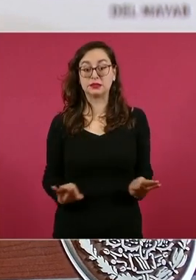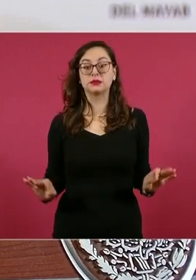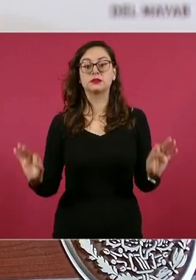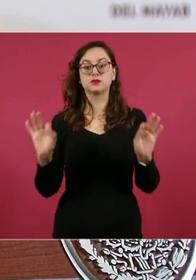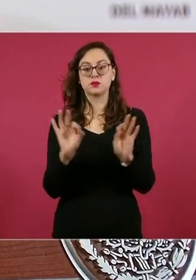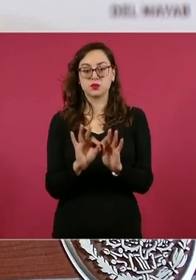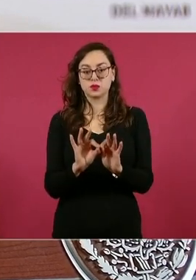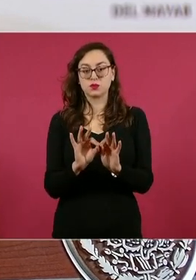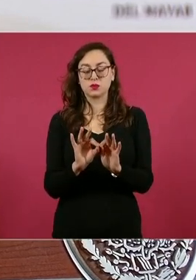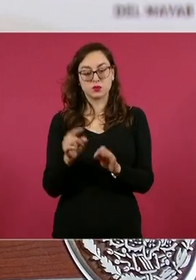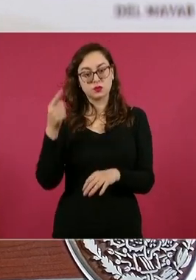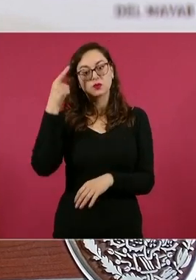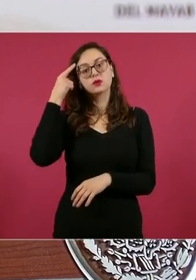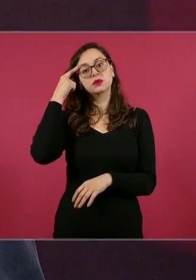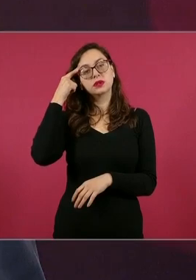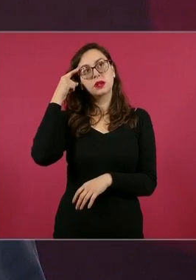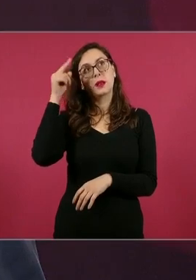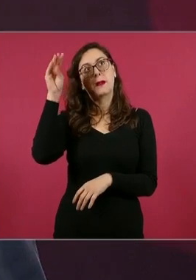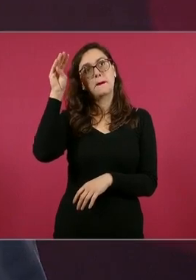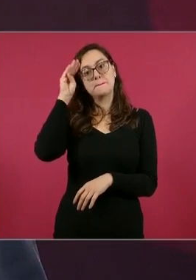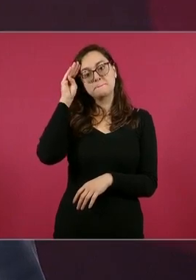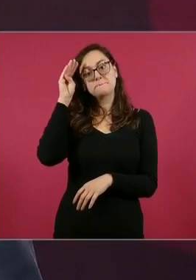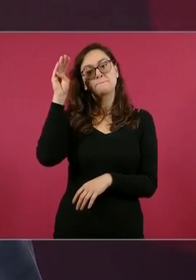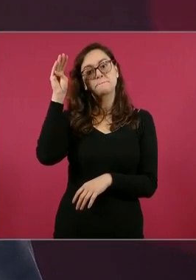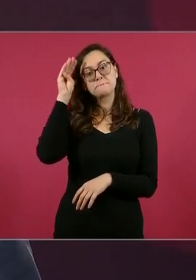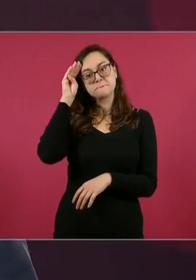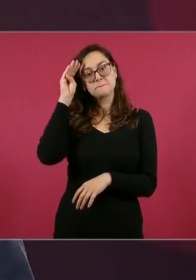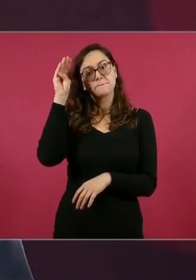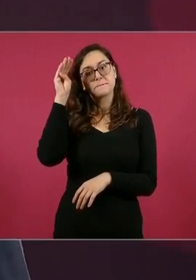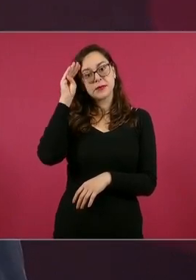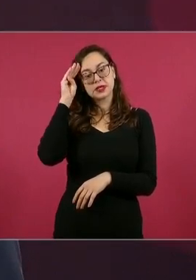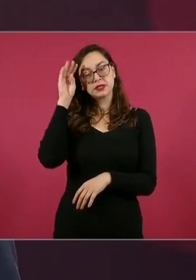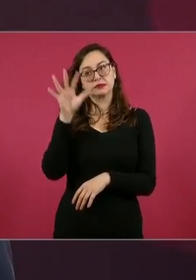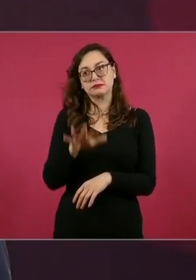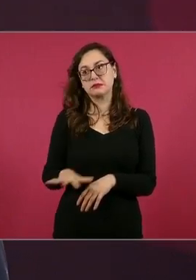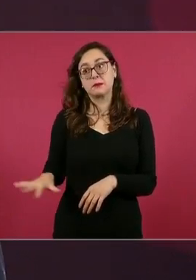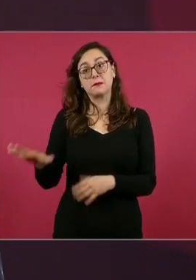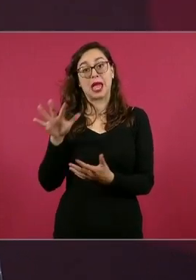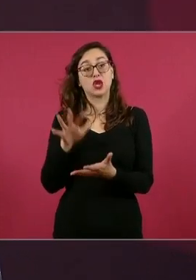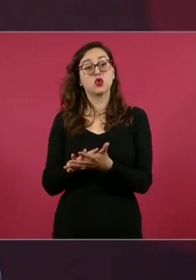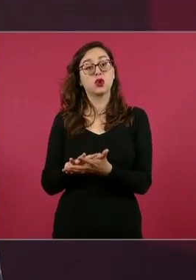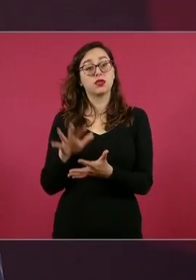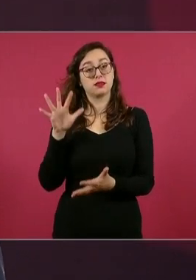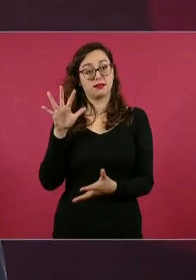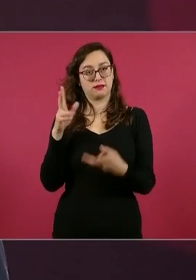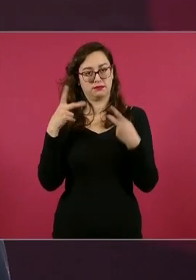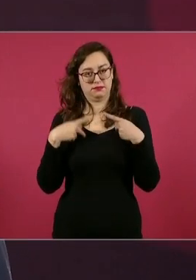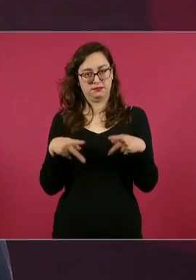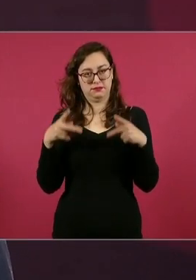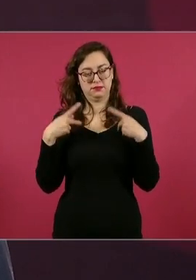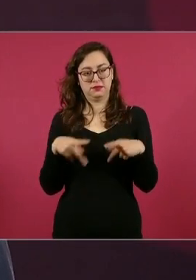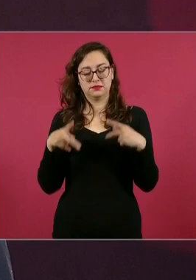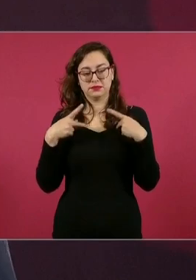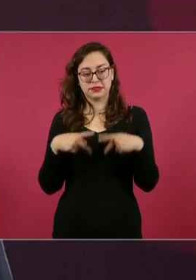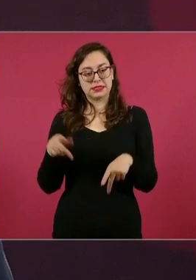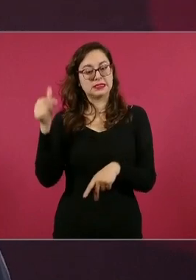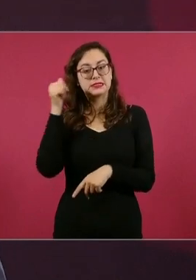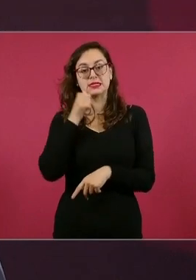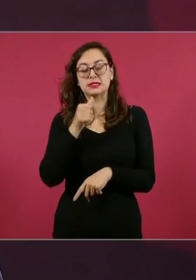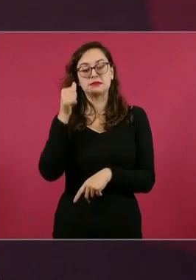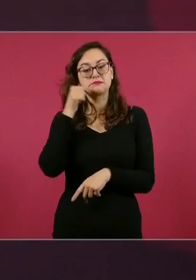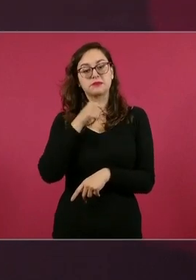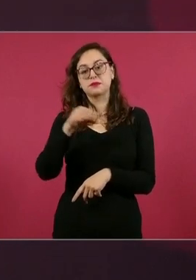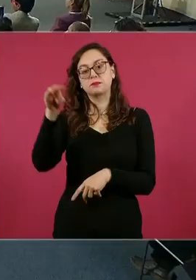de pensar en la mayoría del pueblo Está